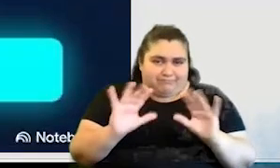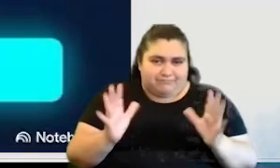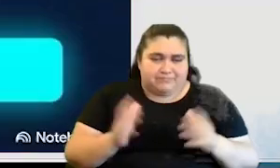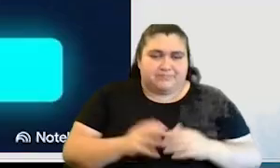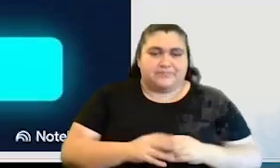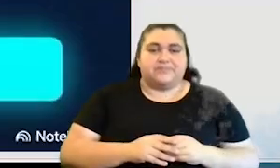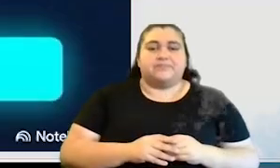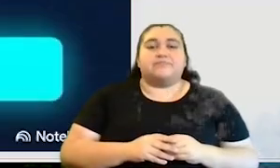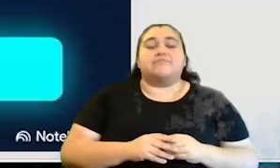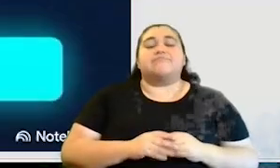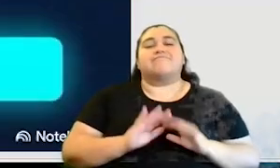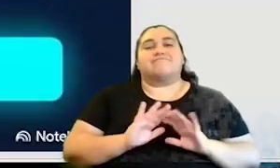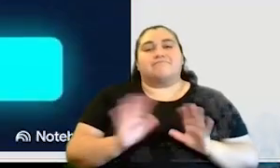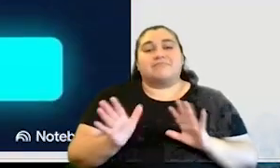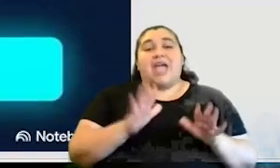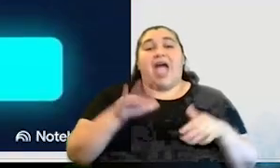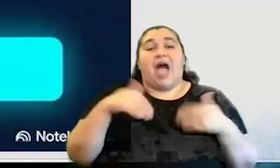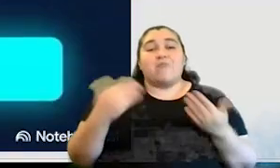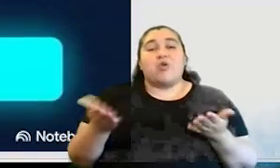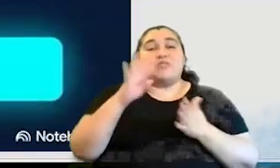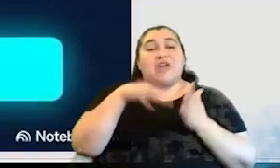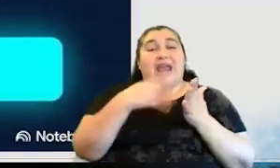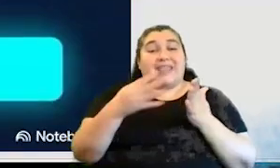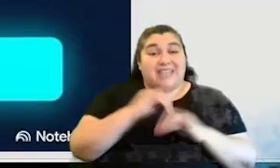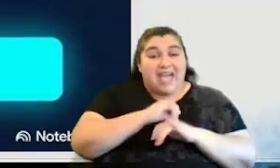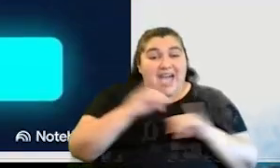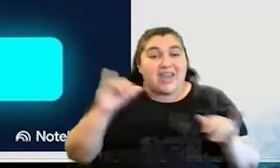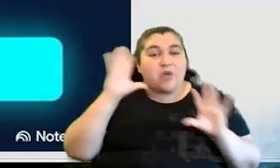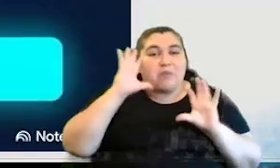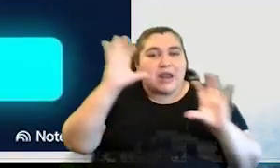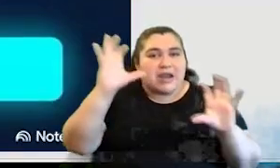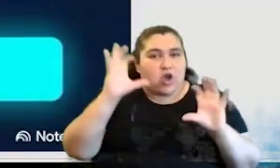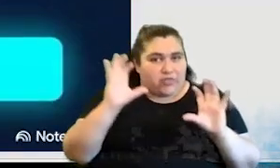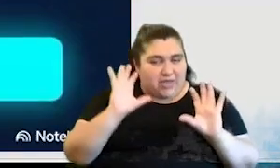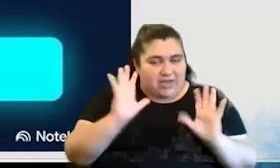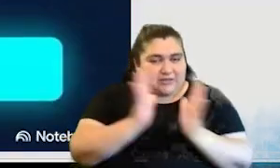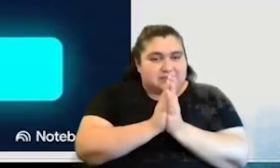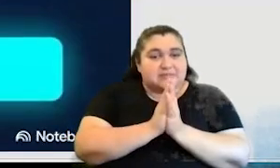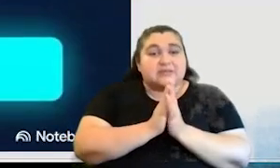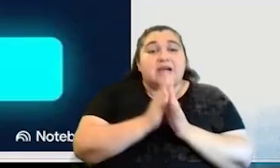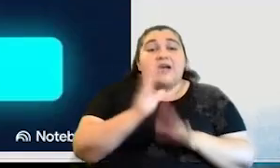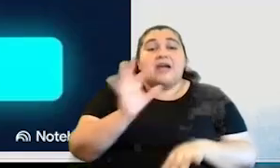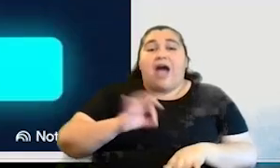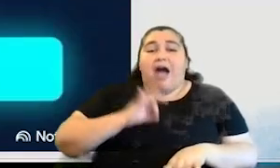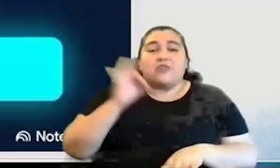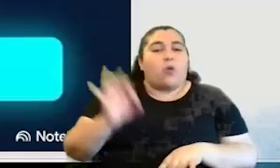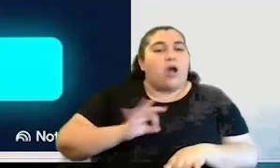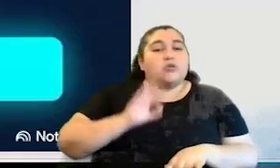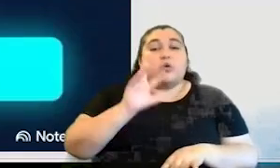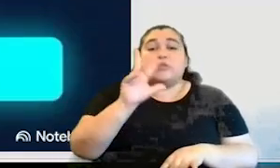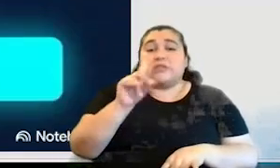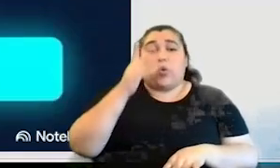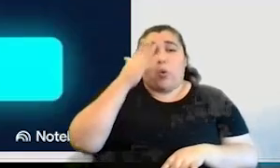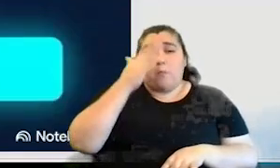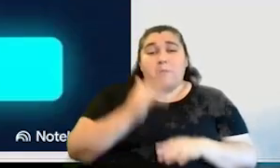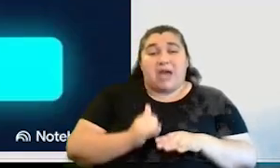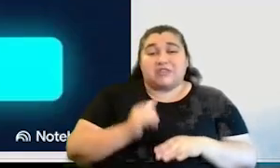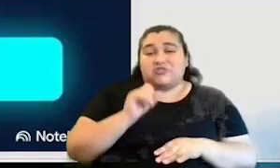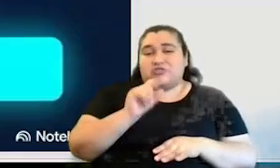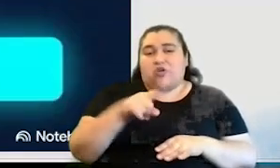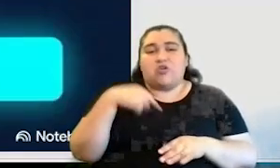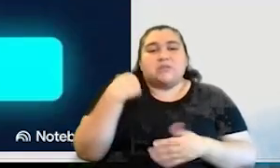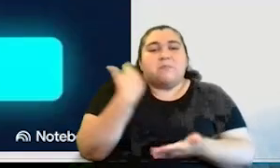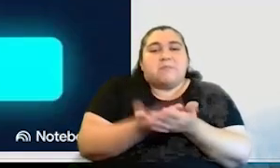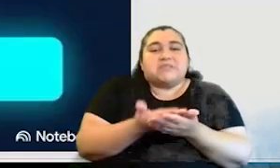Bueno, aprovecho este calendario para recordarles algunos temas. Todos los años, el 31 de marzo, vence la presentación del CIRADIG.